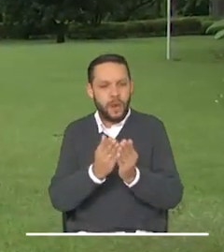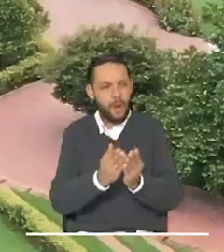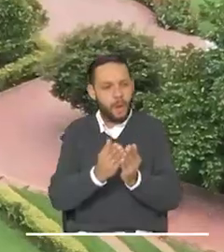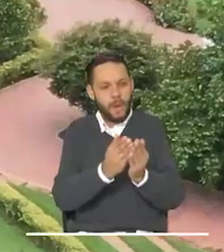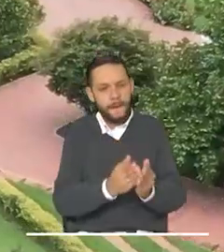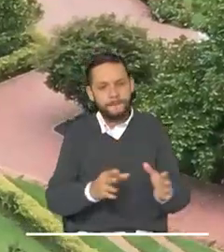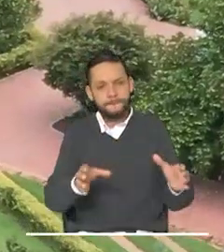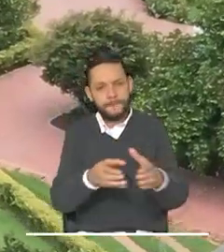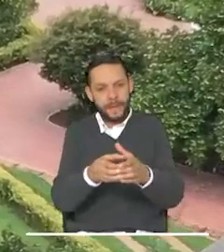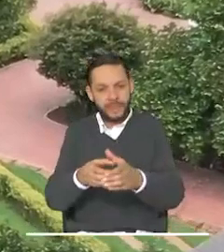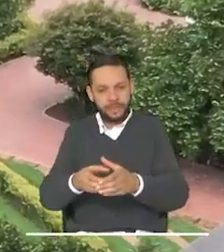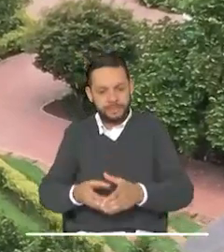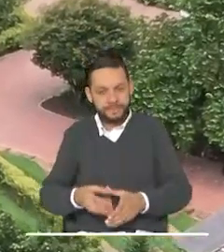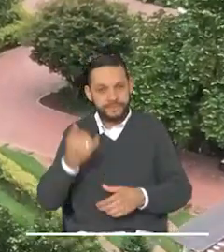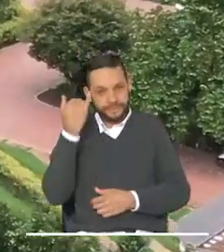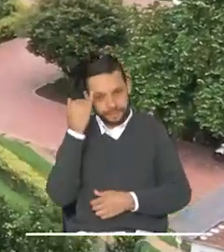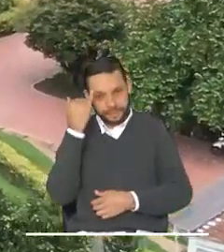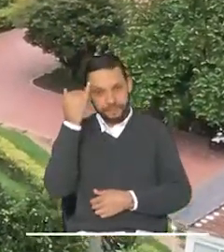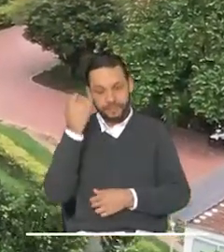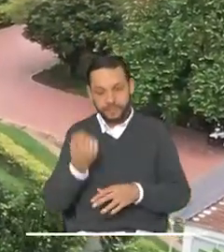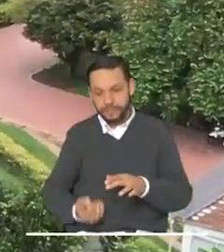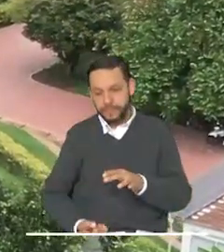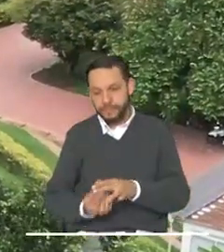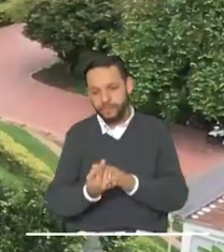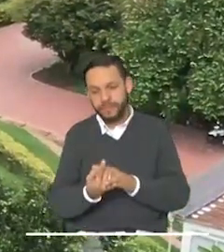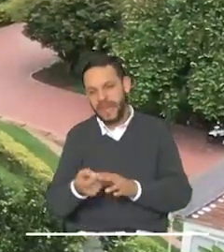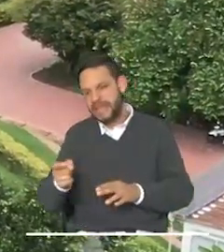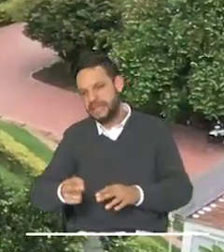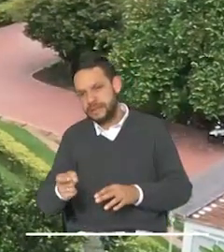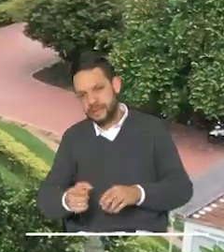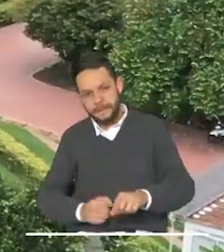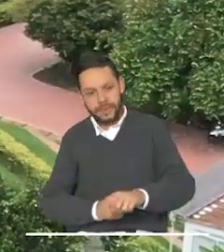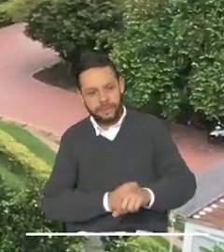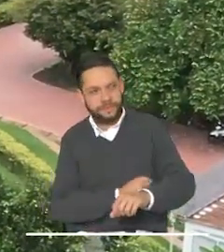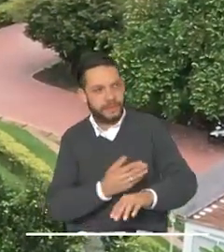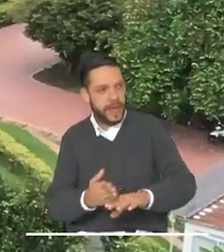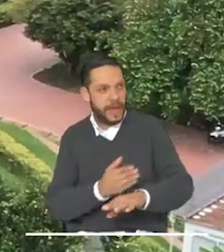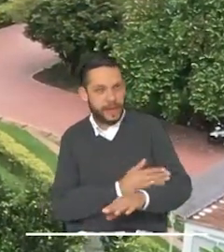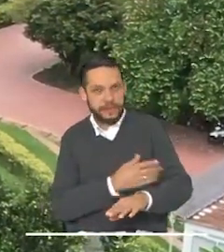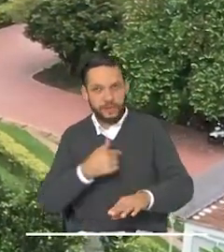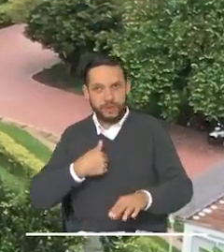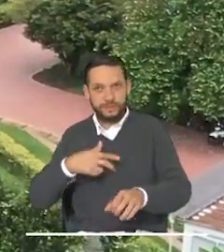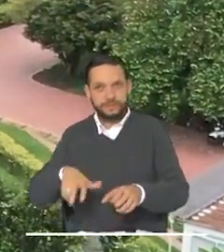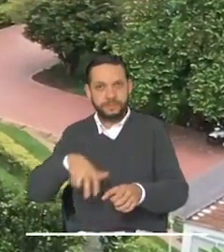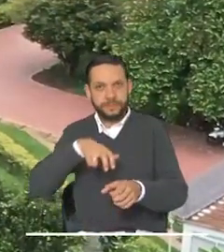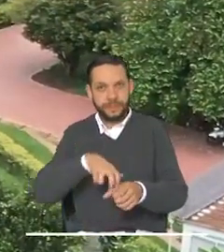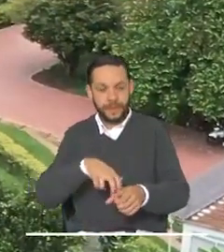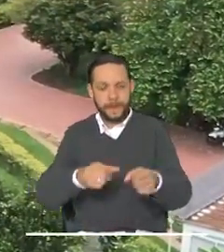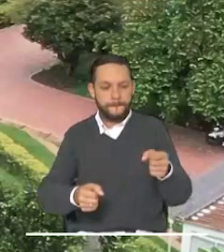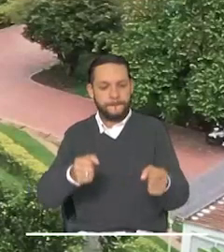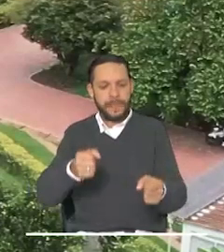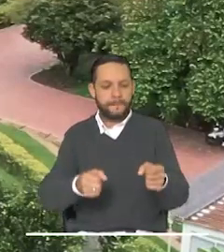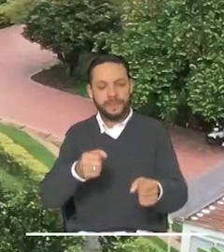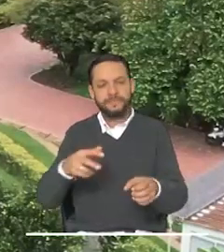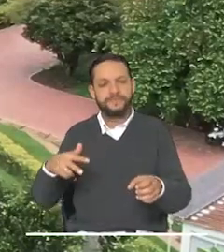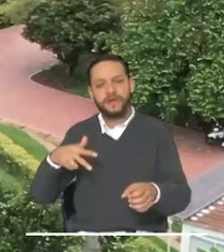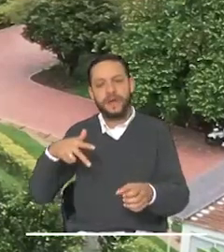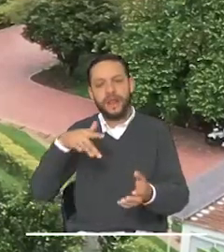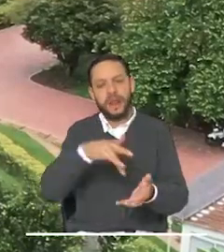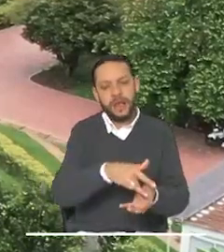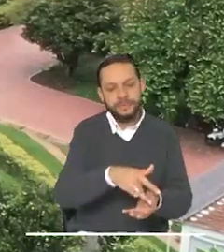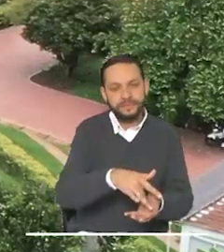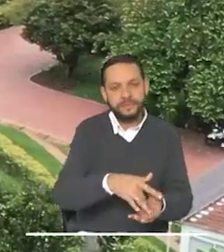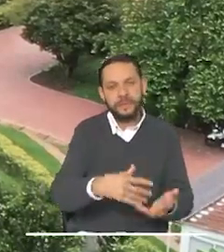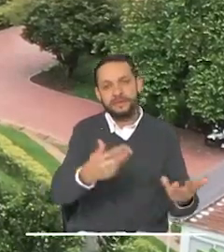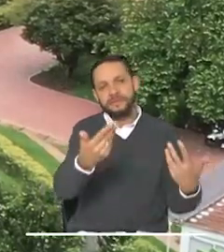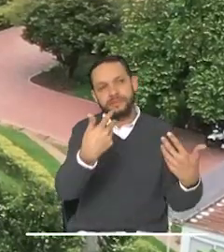porque esto no es empírico esto tiene unas bases ahora antes de grabar yo venía de la clase de una de las invitadas que vamos a